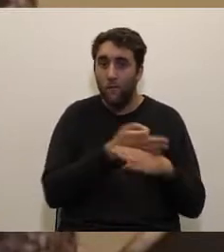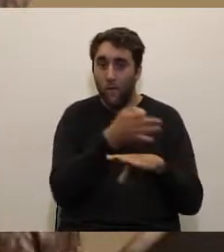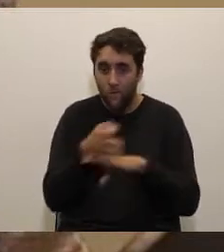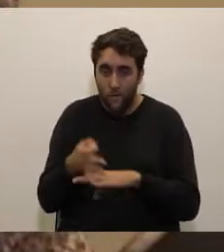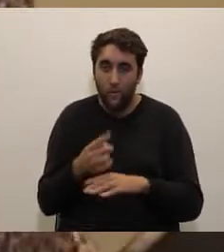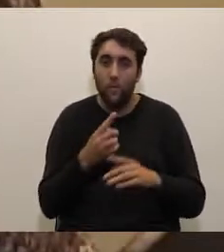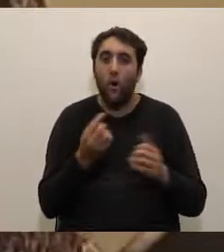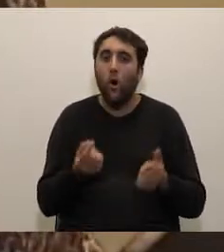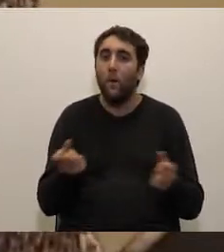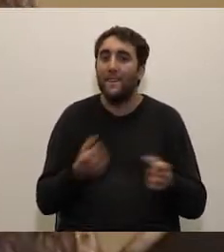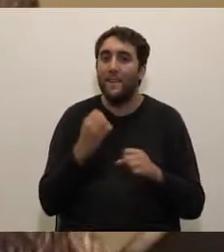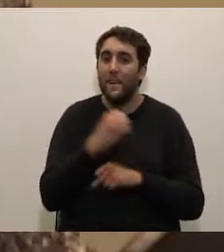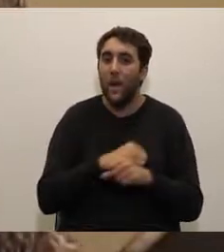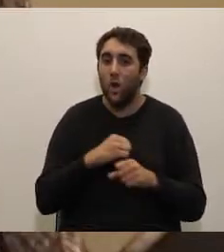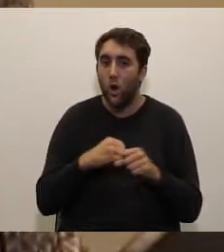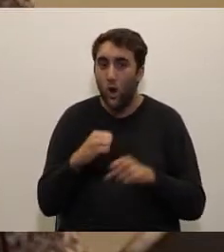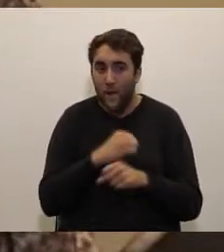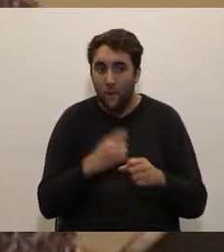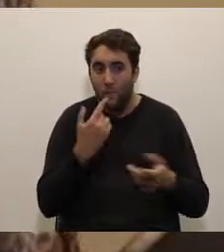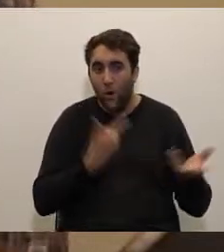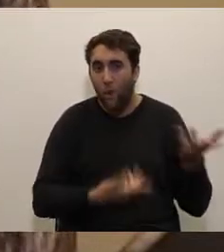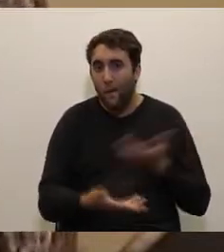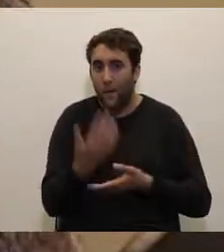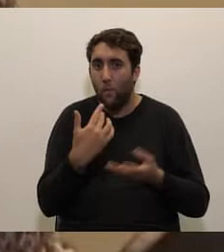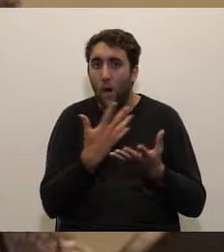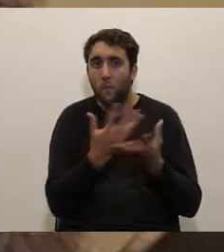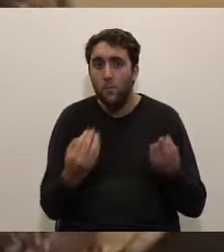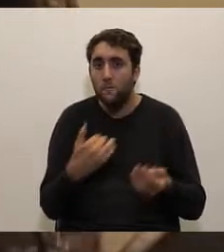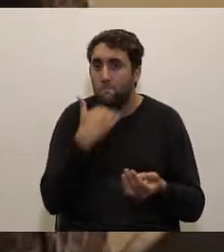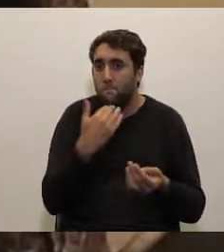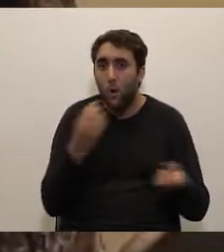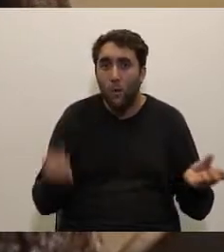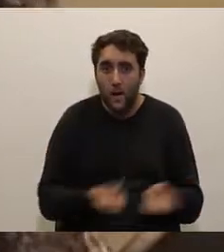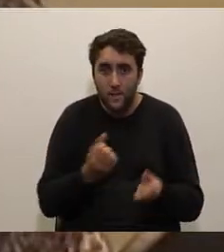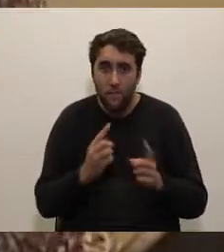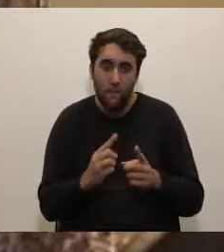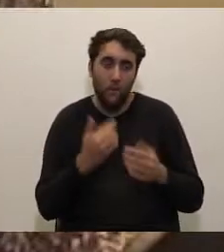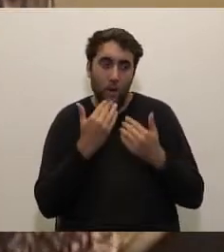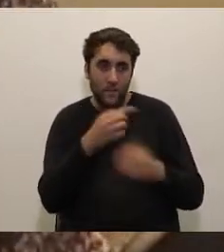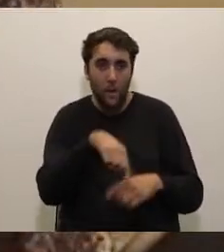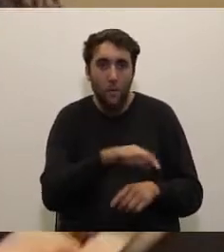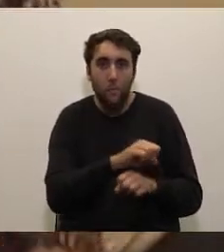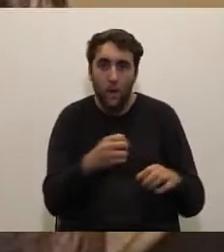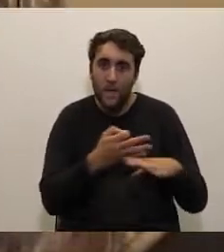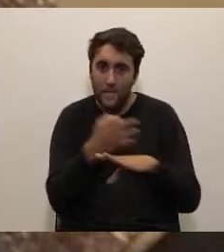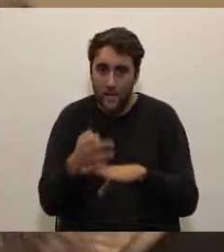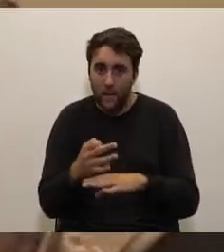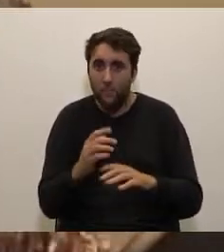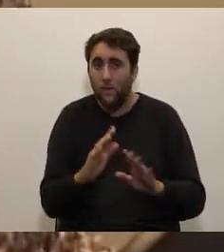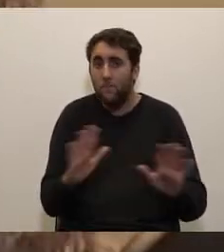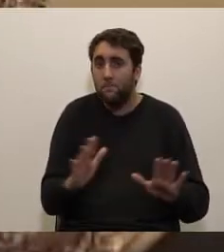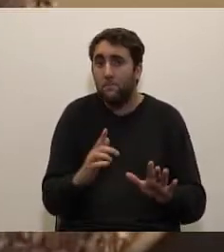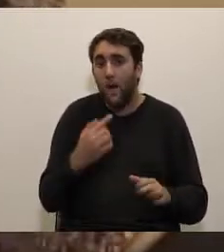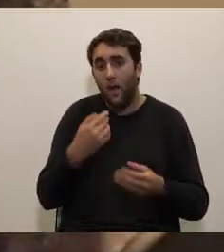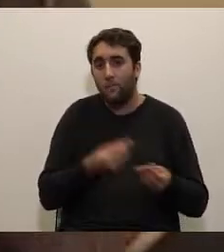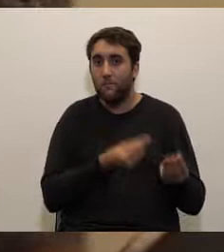estas herramientas y compartir conocimiento, porque tampoco era tanto lo que se podía hacer tal vez en otros aspectos. Así que bueno, dejo por acá, le paso